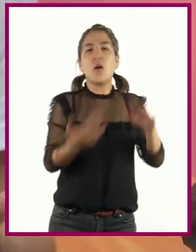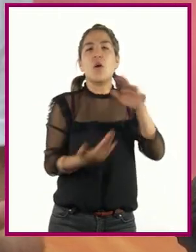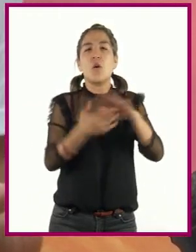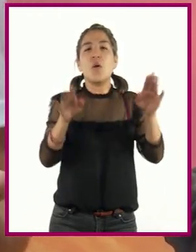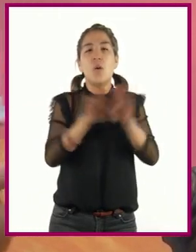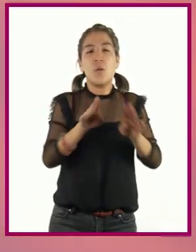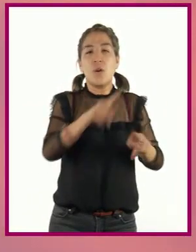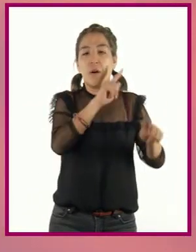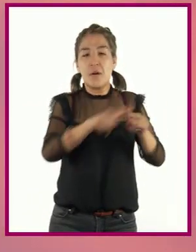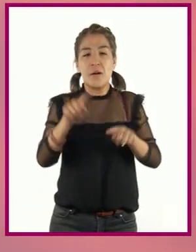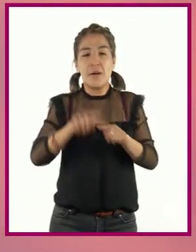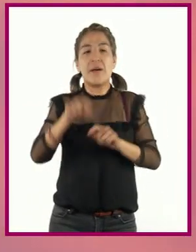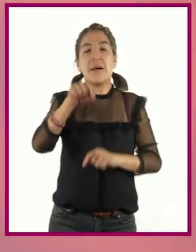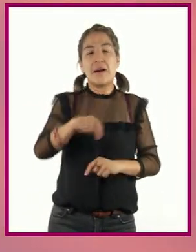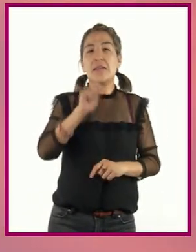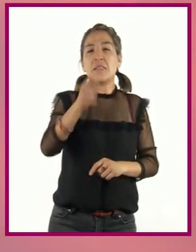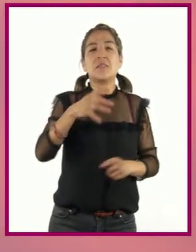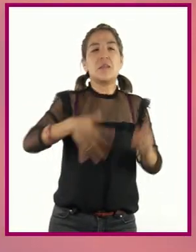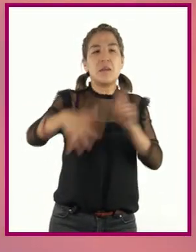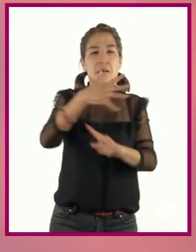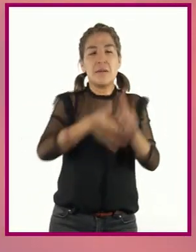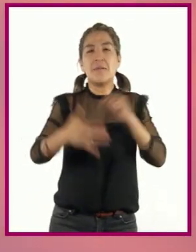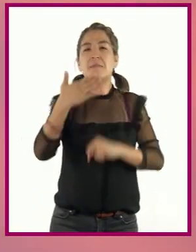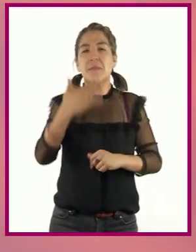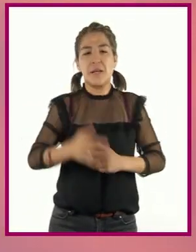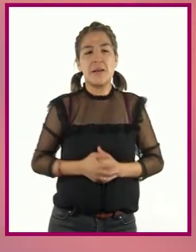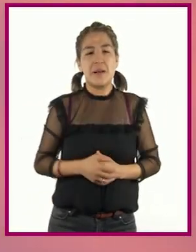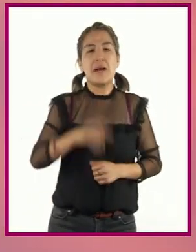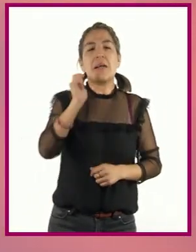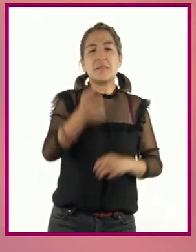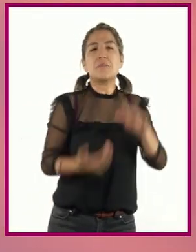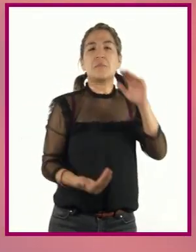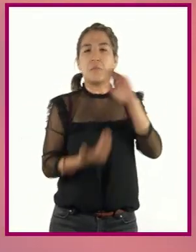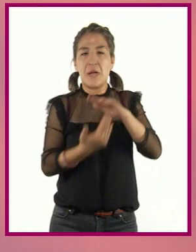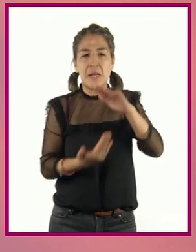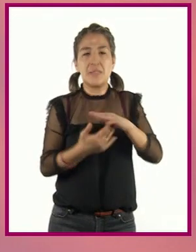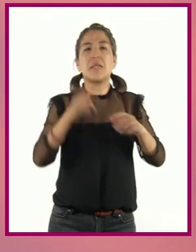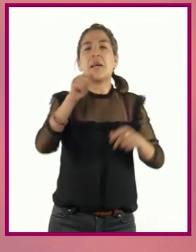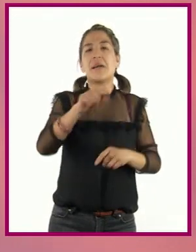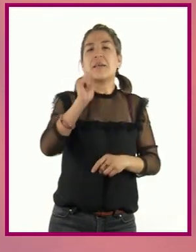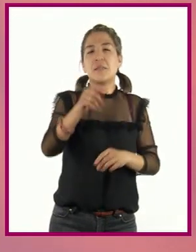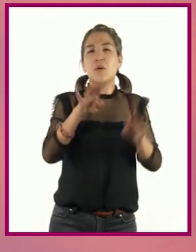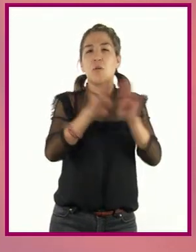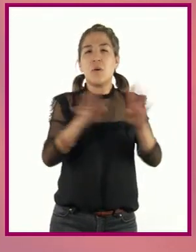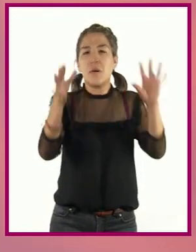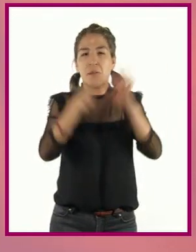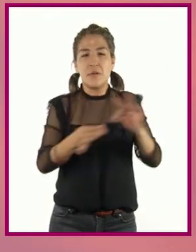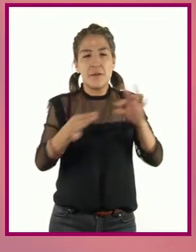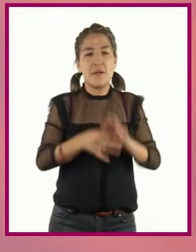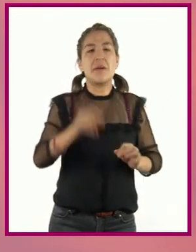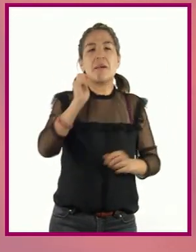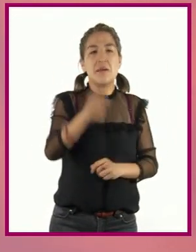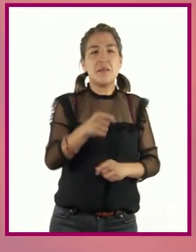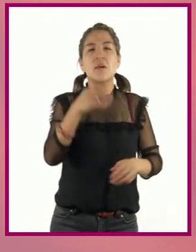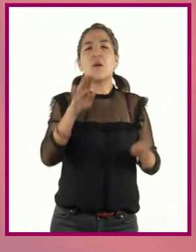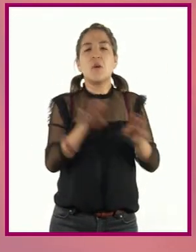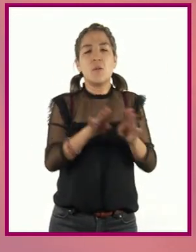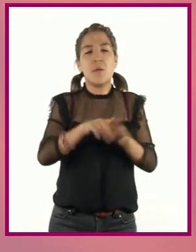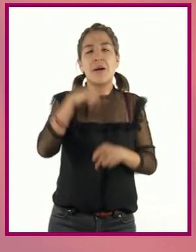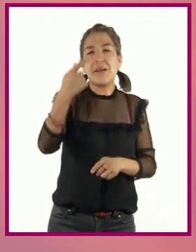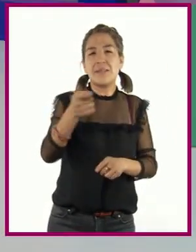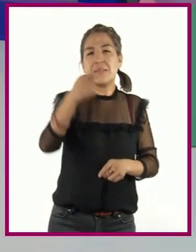de los estudiantes? Considero que al elaborar mesas redondas, las y los alumnos se pueden expresar de una forma